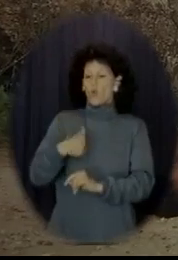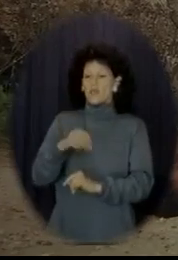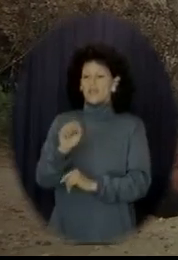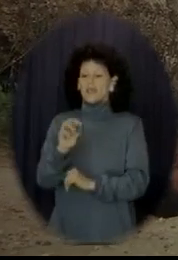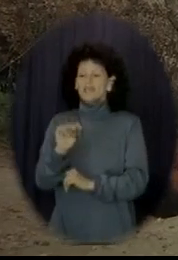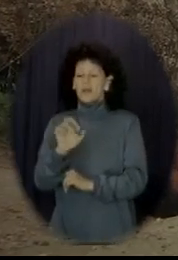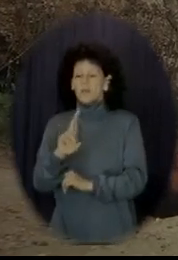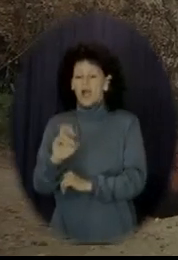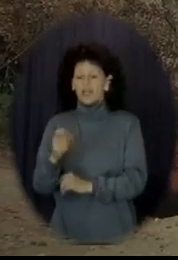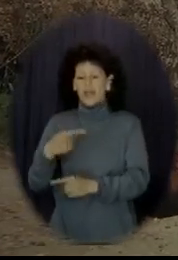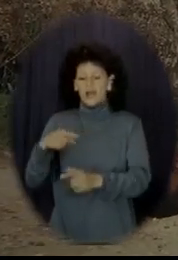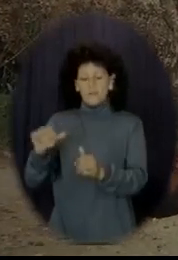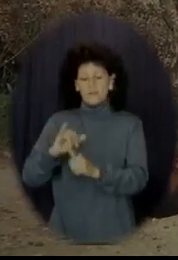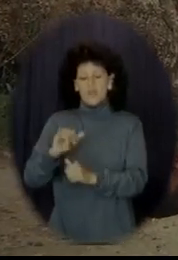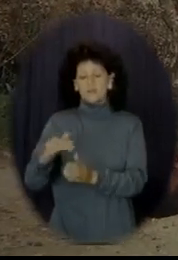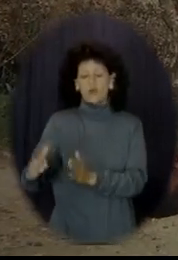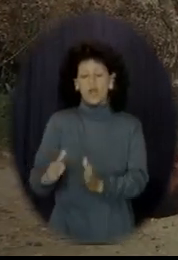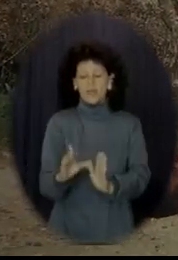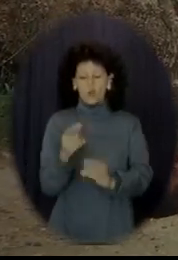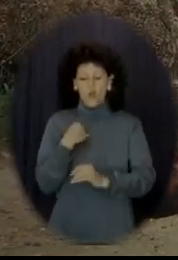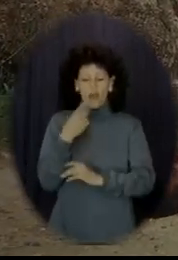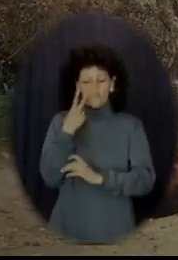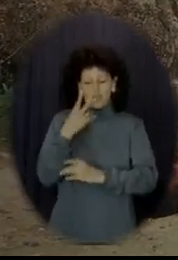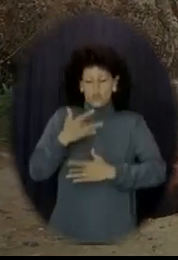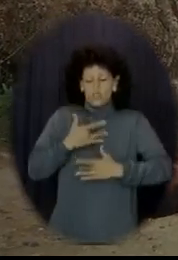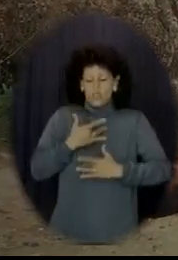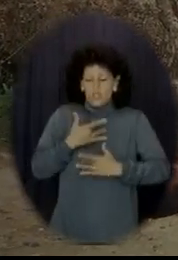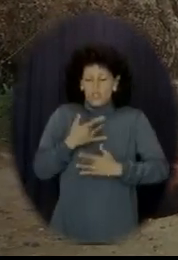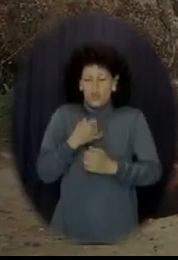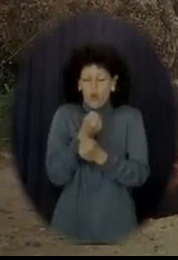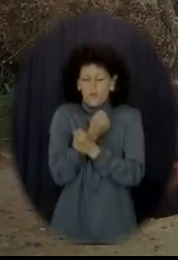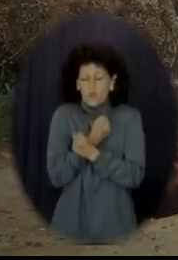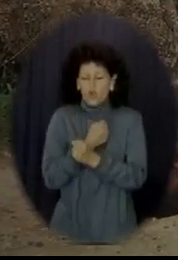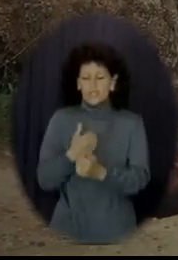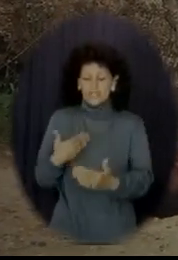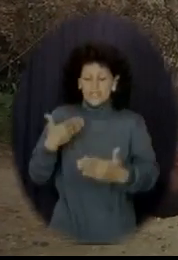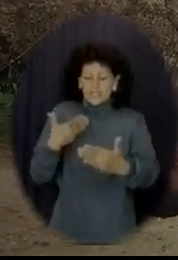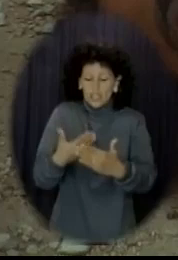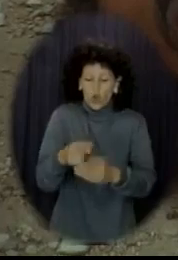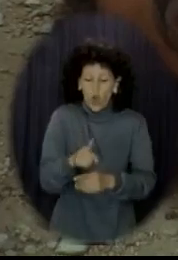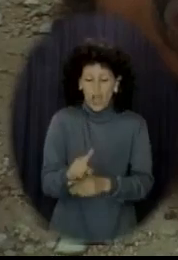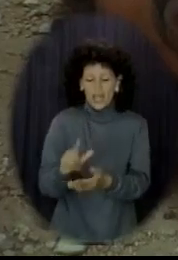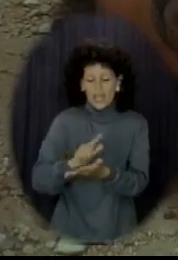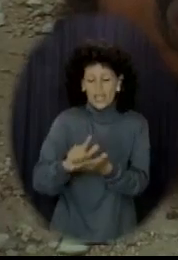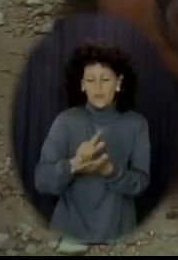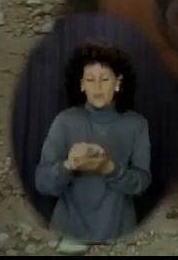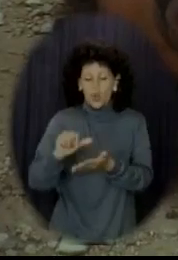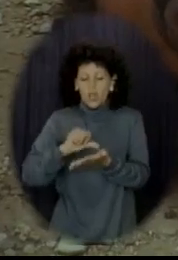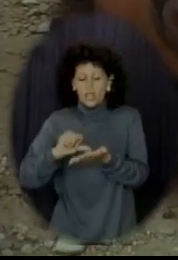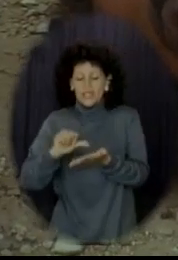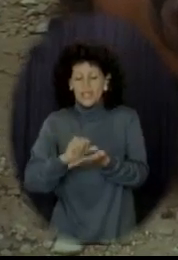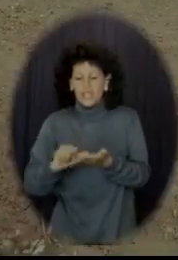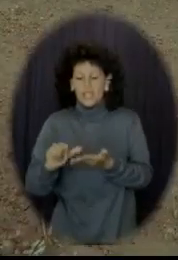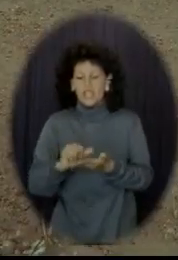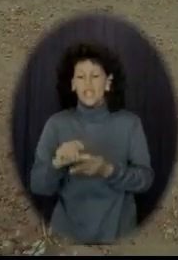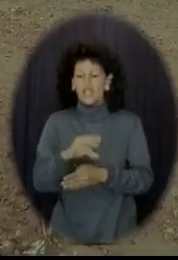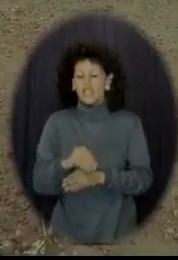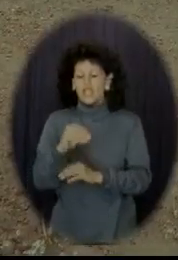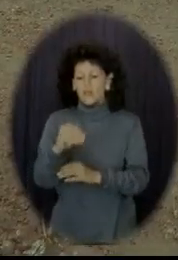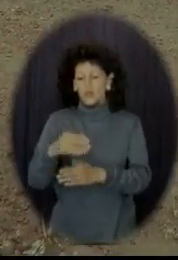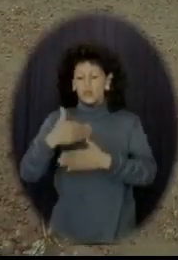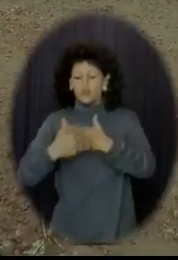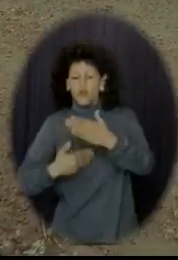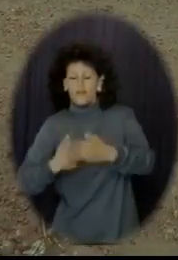adelante. Pero un hombre de Samaria que viajaba por el mismo camino, al verlo, sintió compasión.